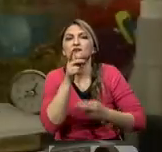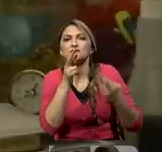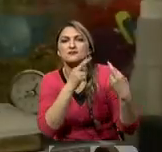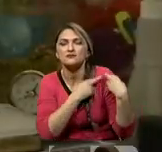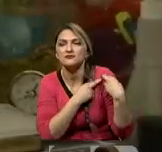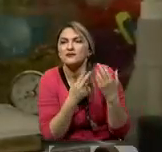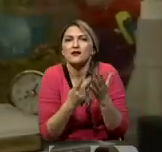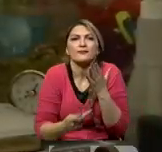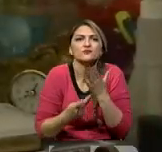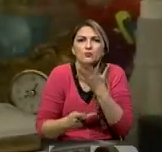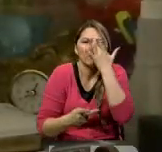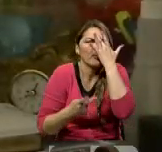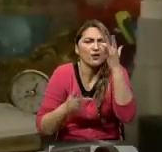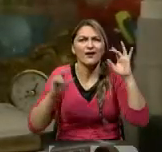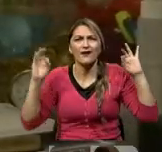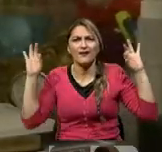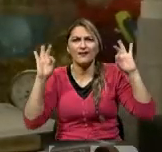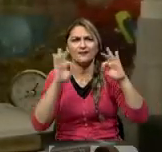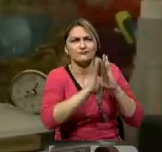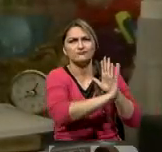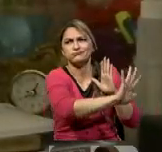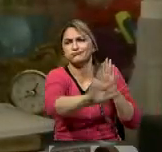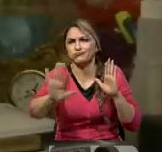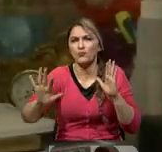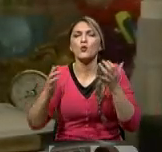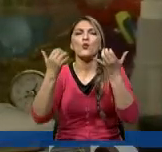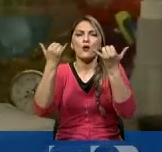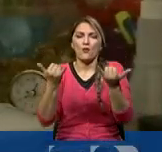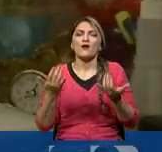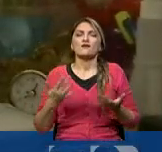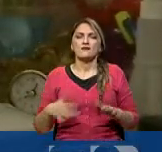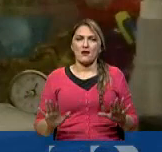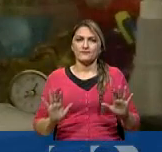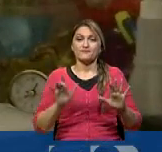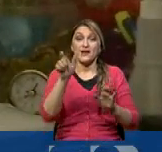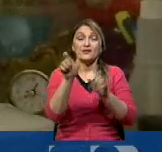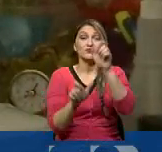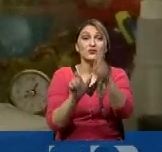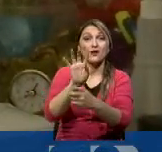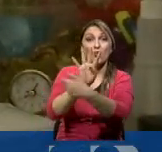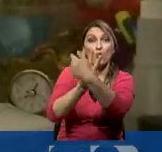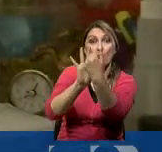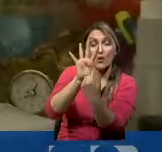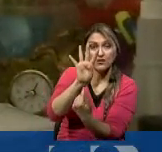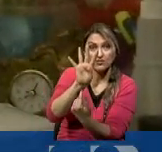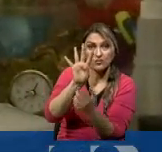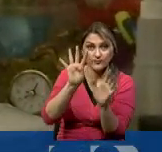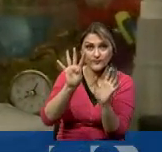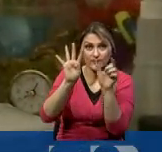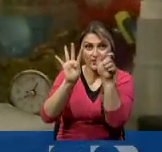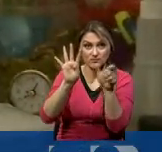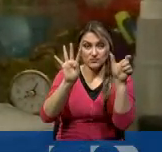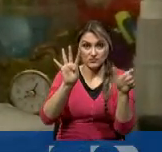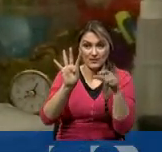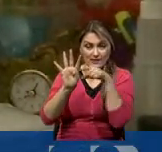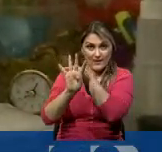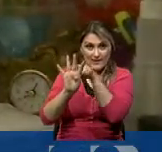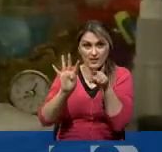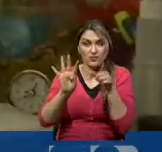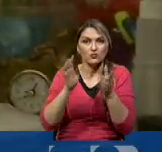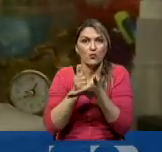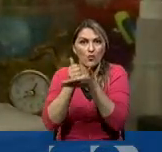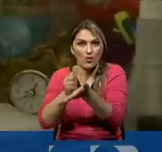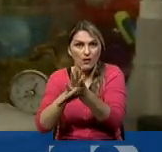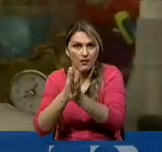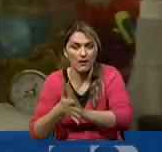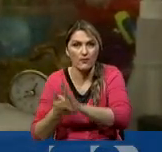se han activado inmediatamente las medidas de protección para poder separar a los presuntos sospechosos de lo sucedido el día de ayer en la institución educativa.